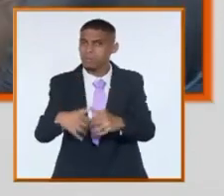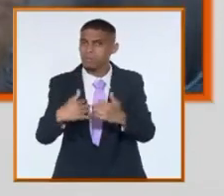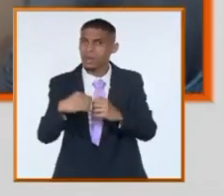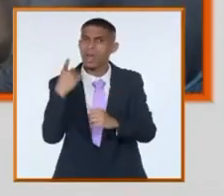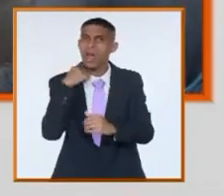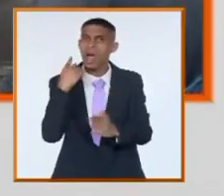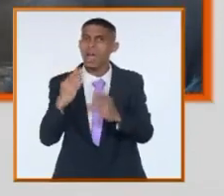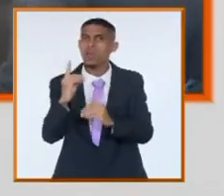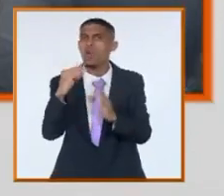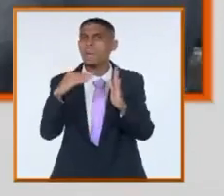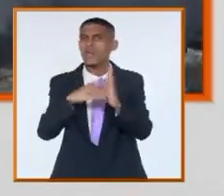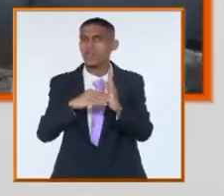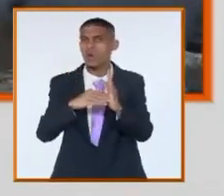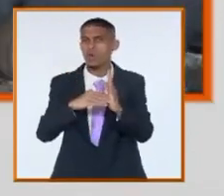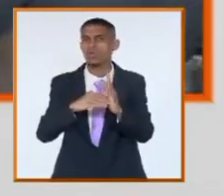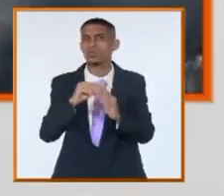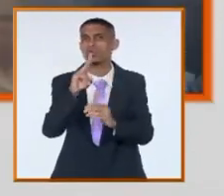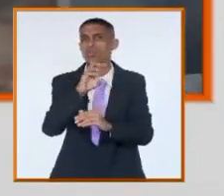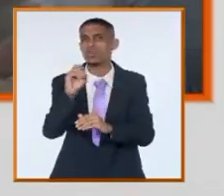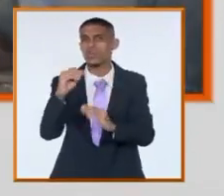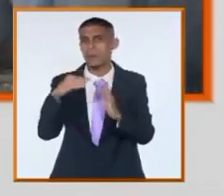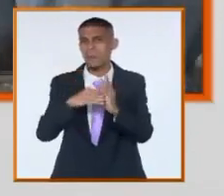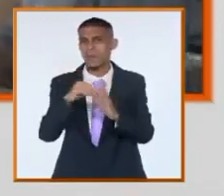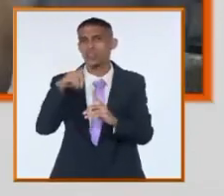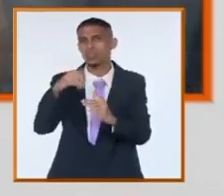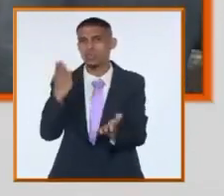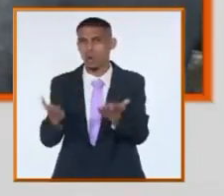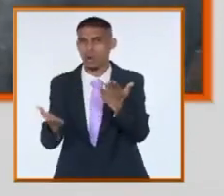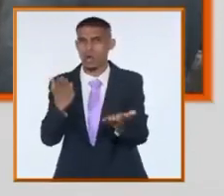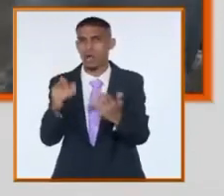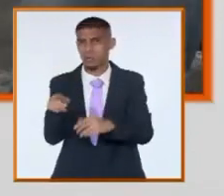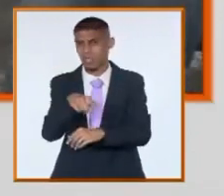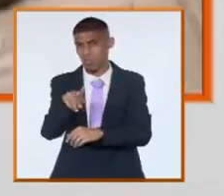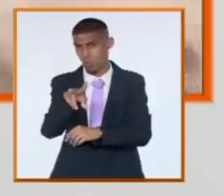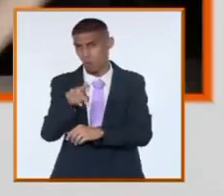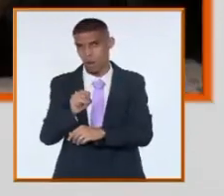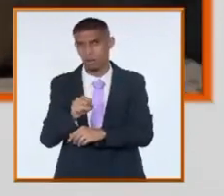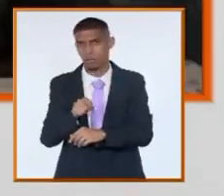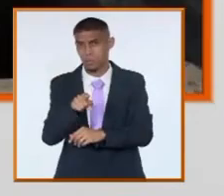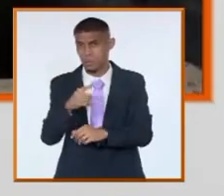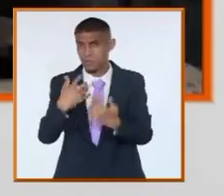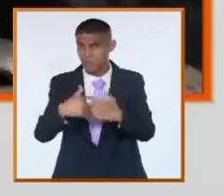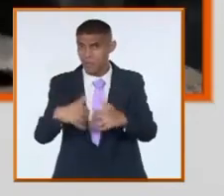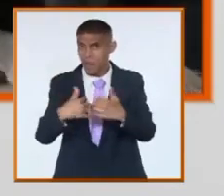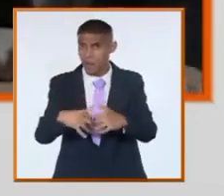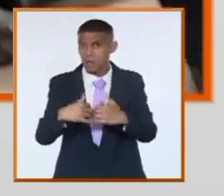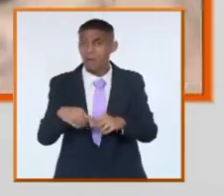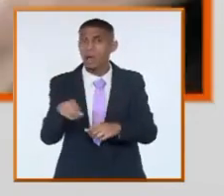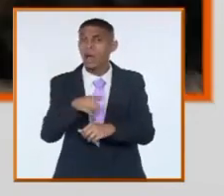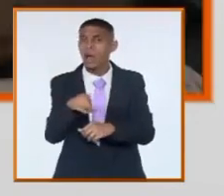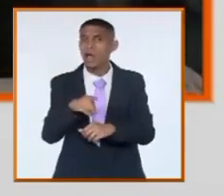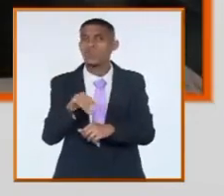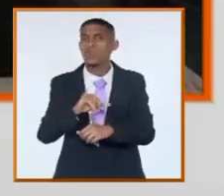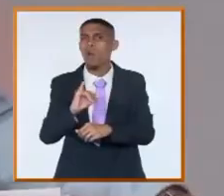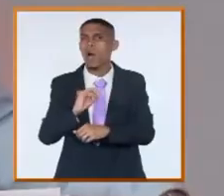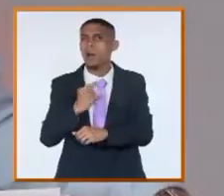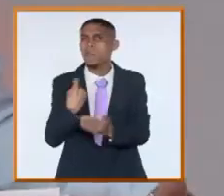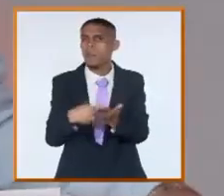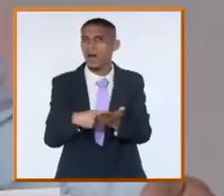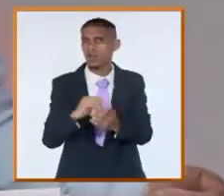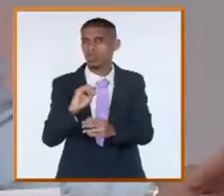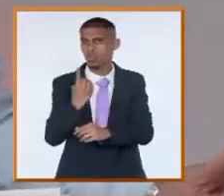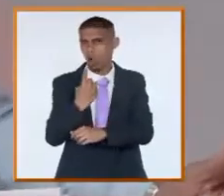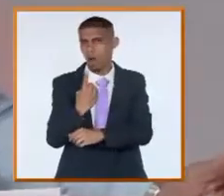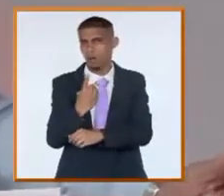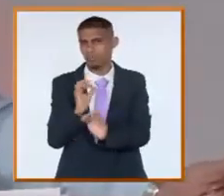año un millón doscientas mil toneladas totalmente nueva esa planta se va auto sostener a